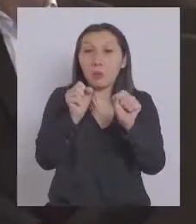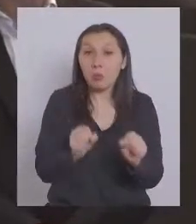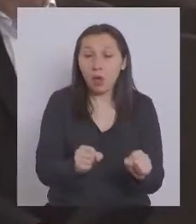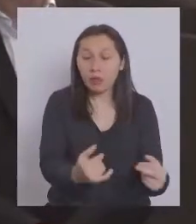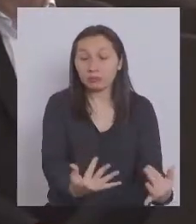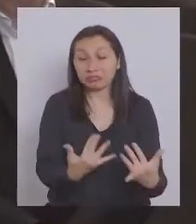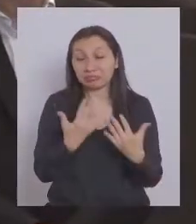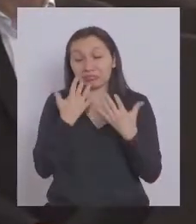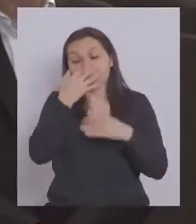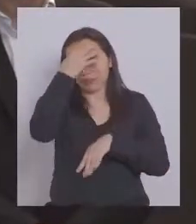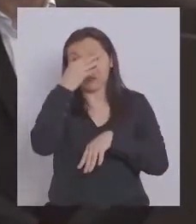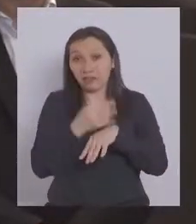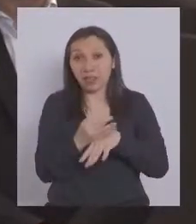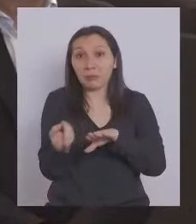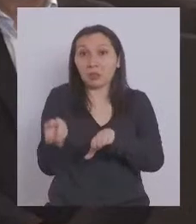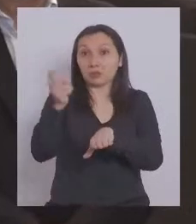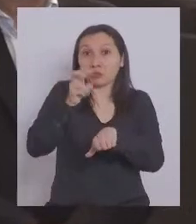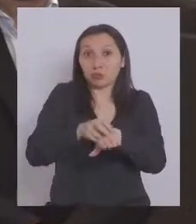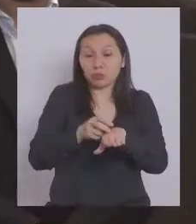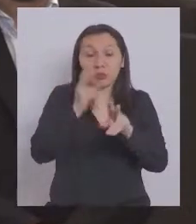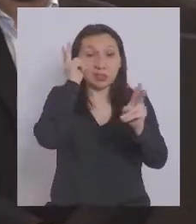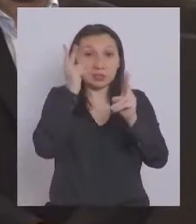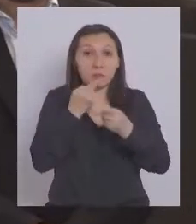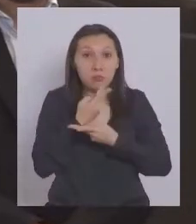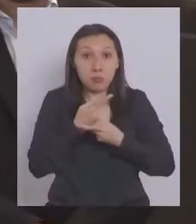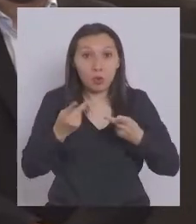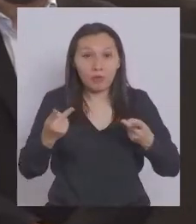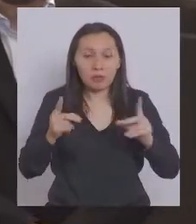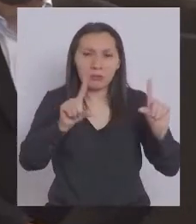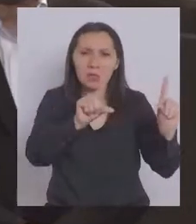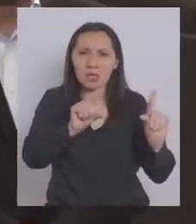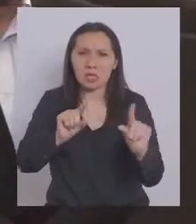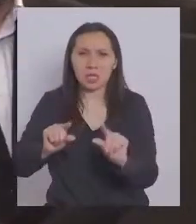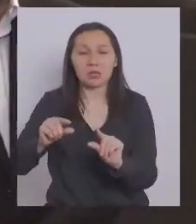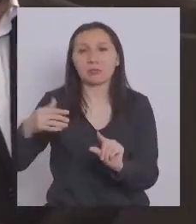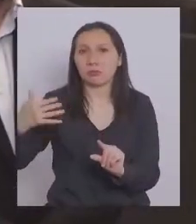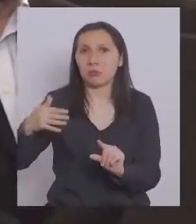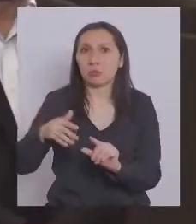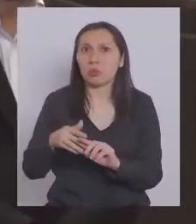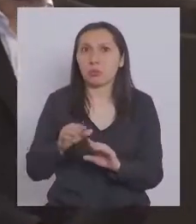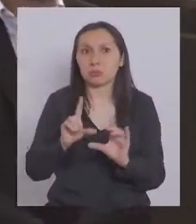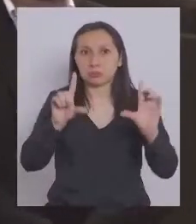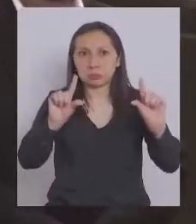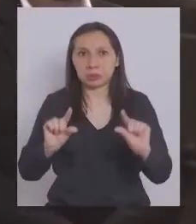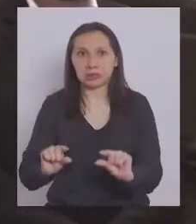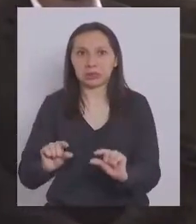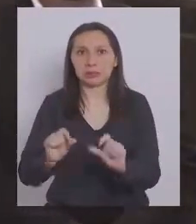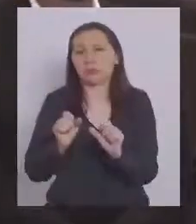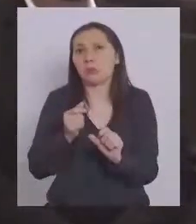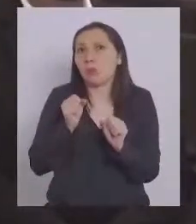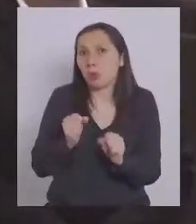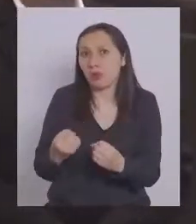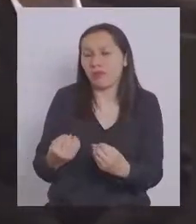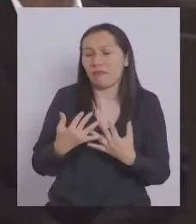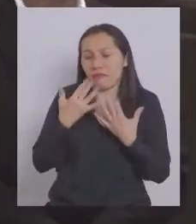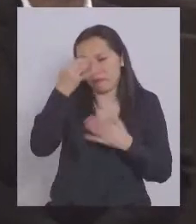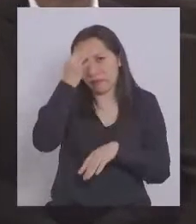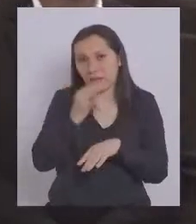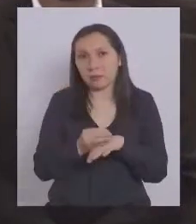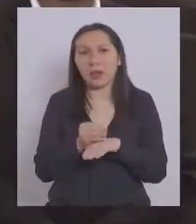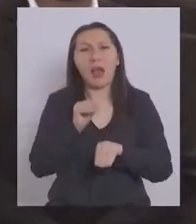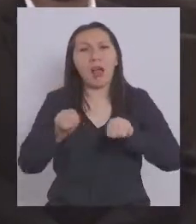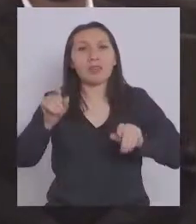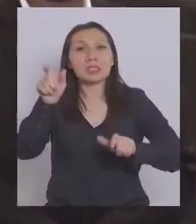posibles contagios en el transporte público se reducen de manera significativa. Yo quisiera llamar a las personas